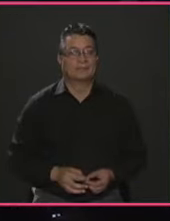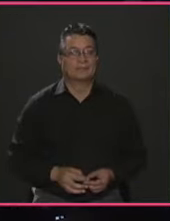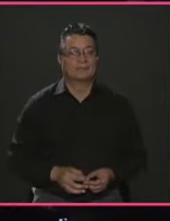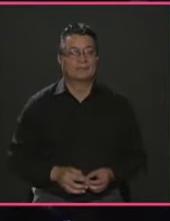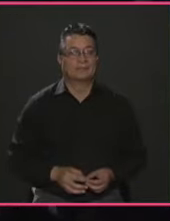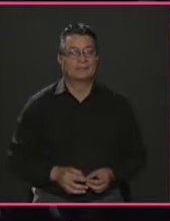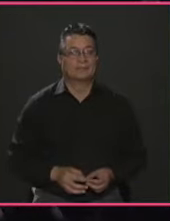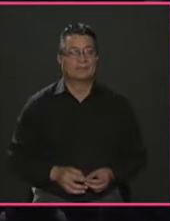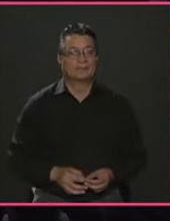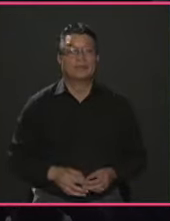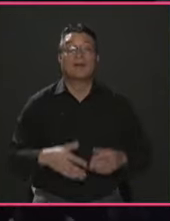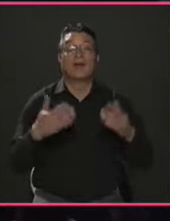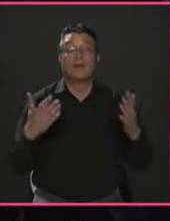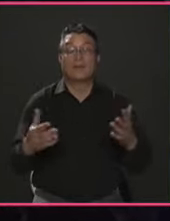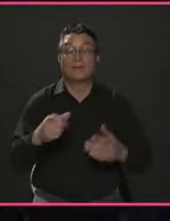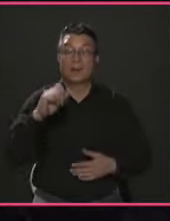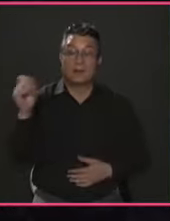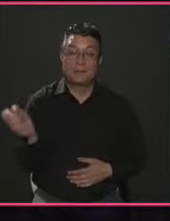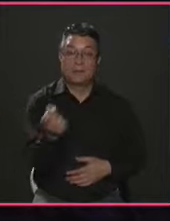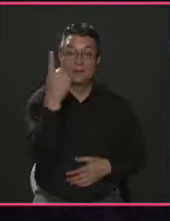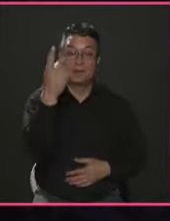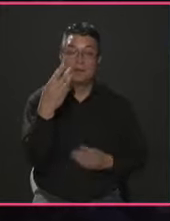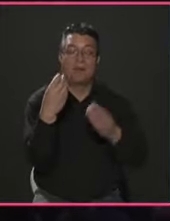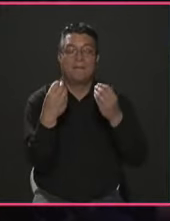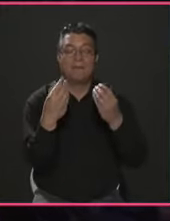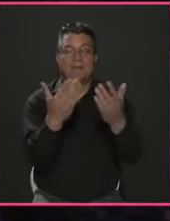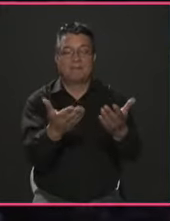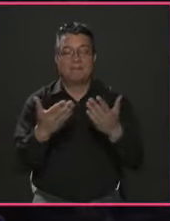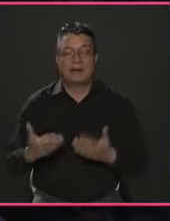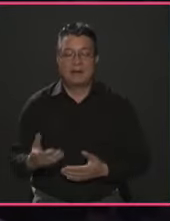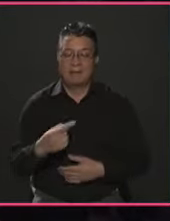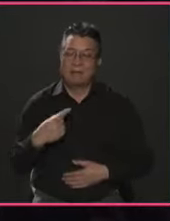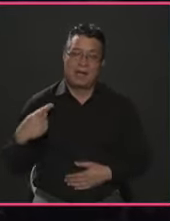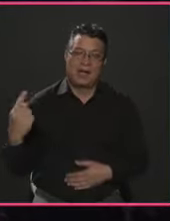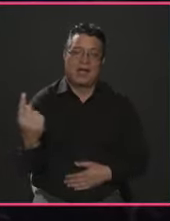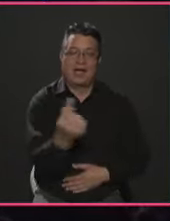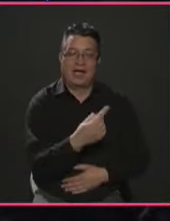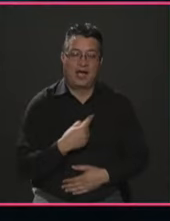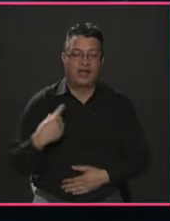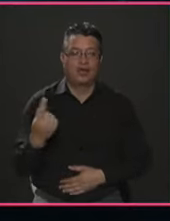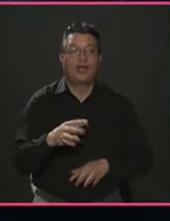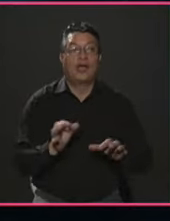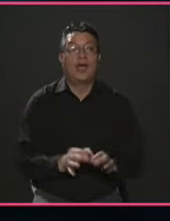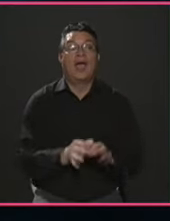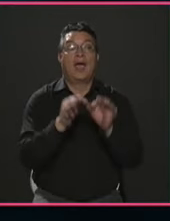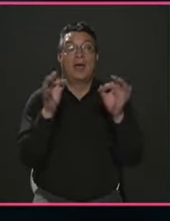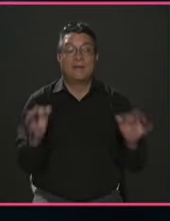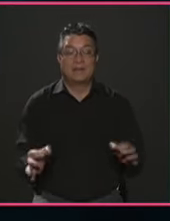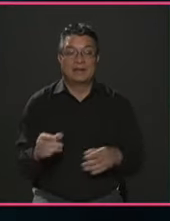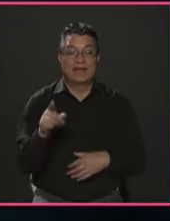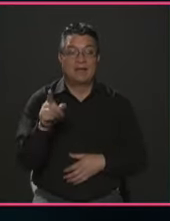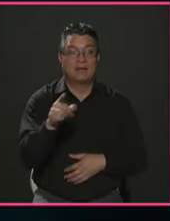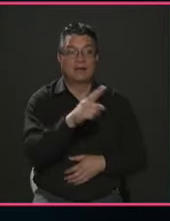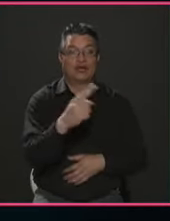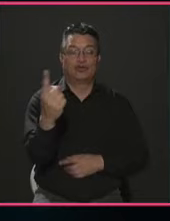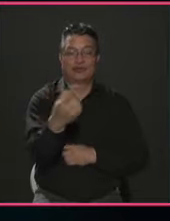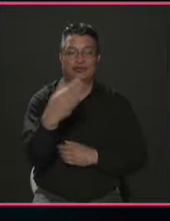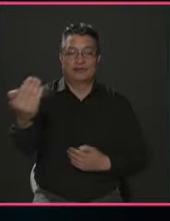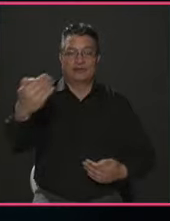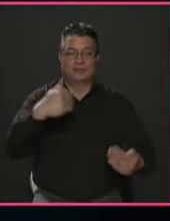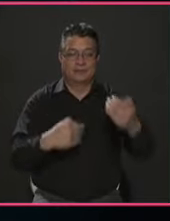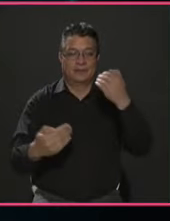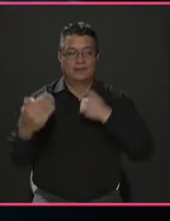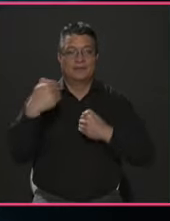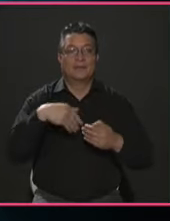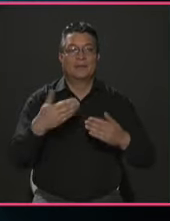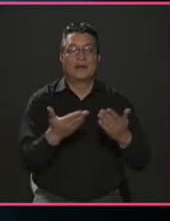favor bueno primero darle la bienvenida a todas y a todos particularmente a nuestros asistentes y a los